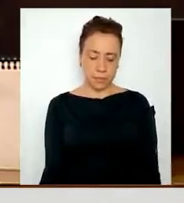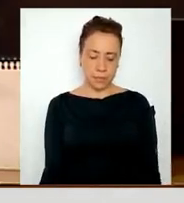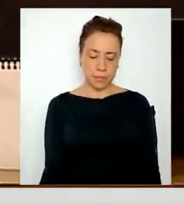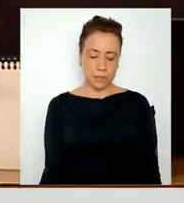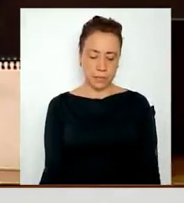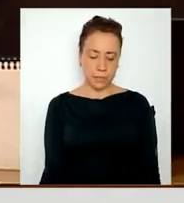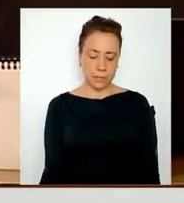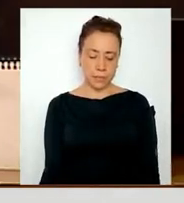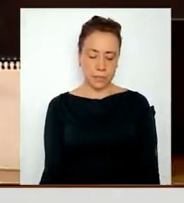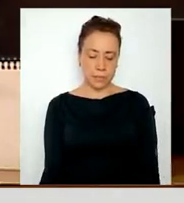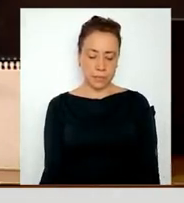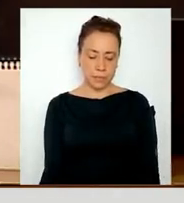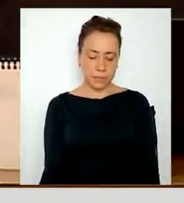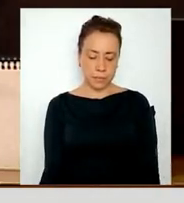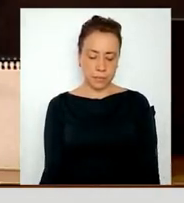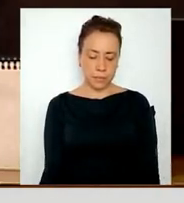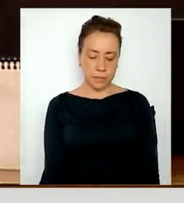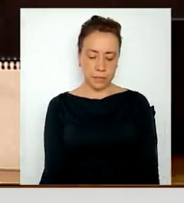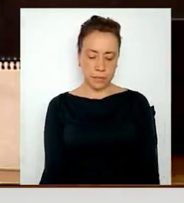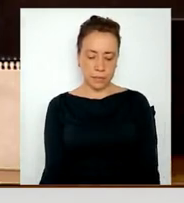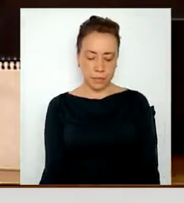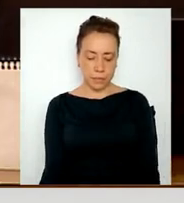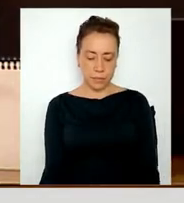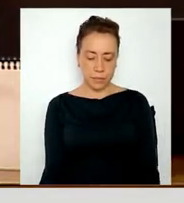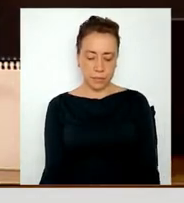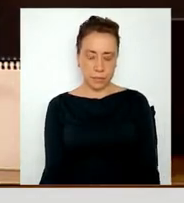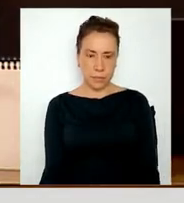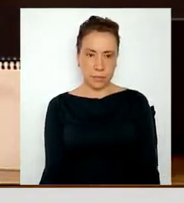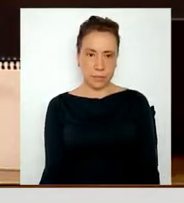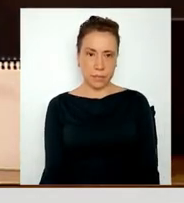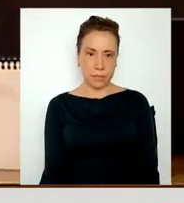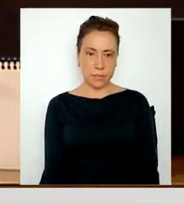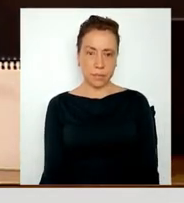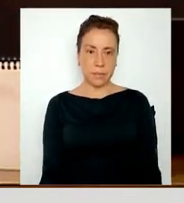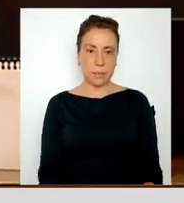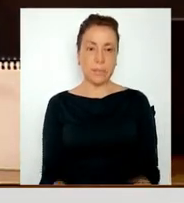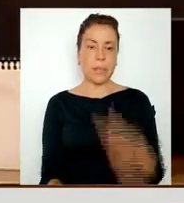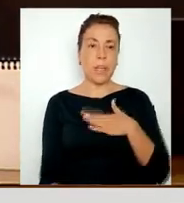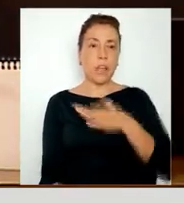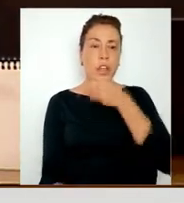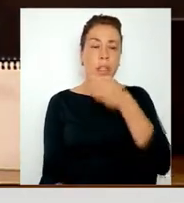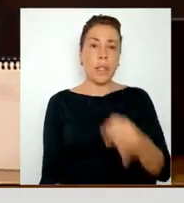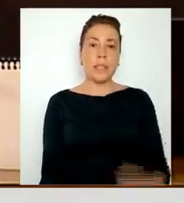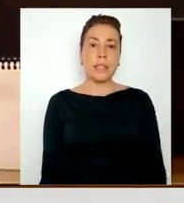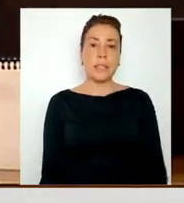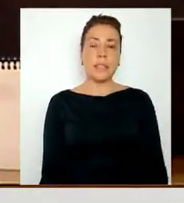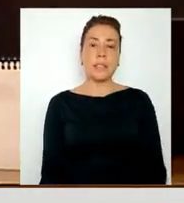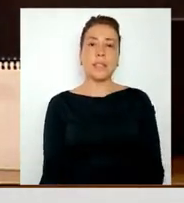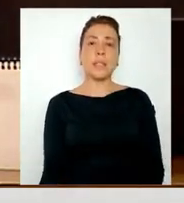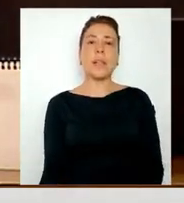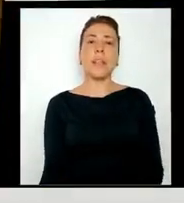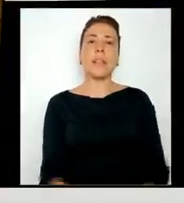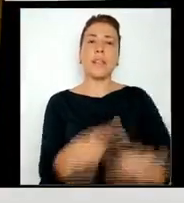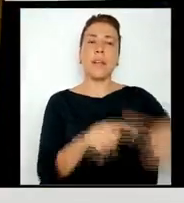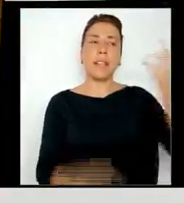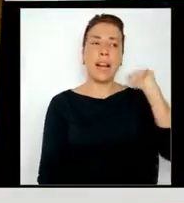Muchas gracias presidente Bueno yo me quiero referir y expresar lo que en diversas reuniones hemos tenido con las dirigenta y los